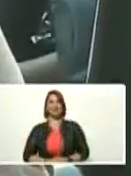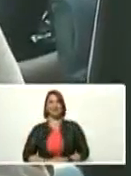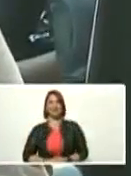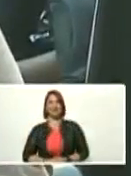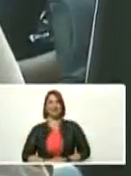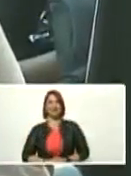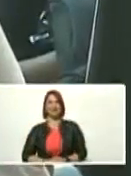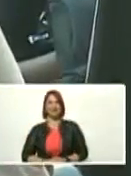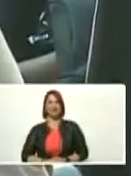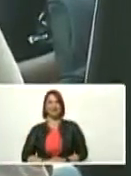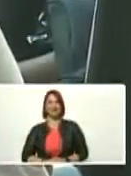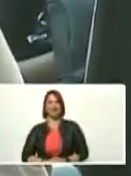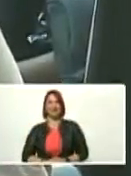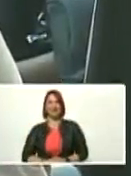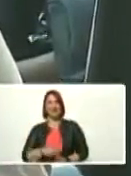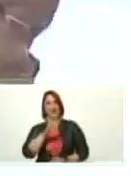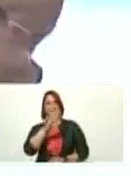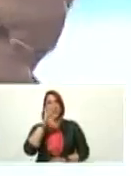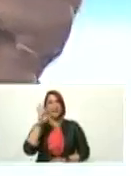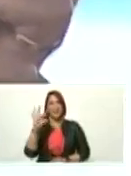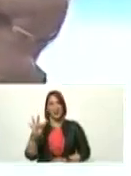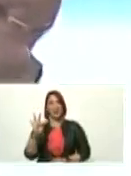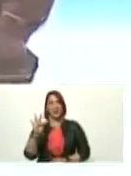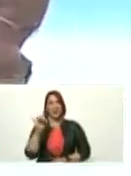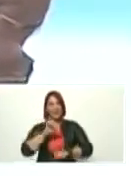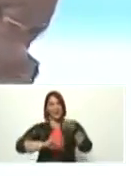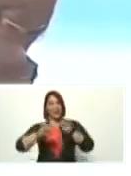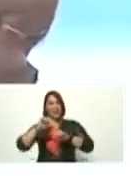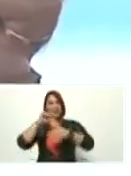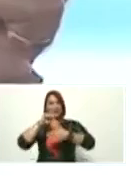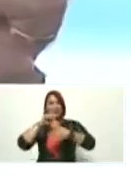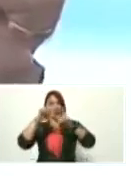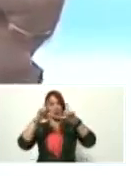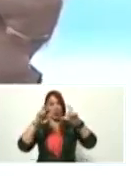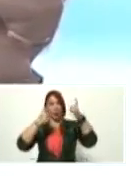Aquí está 4F, la rebelión del sur. Esta foto de Chávez